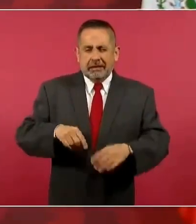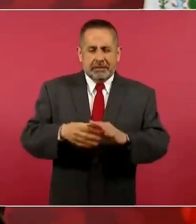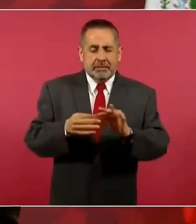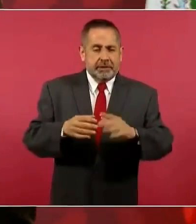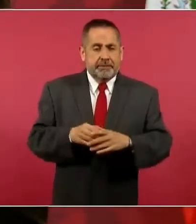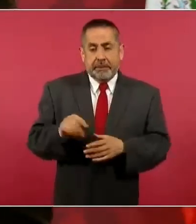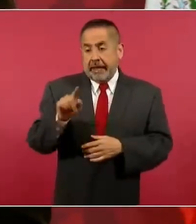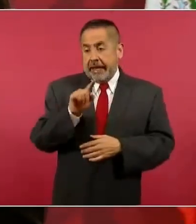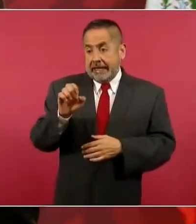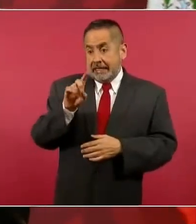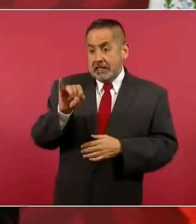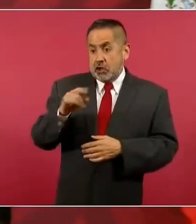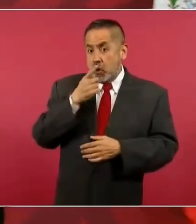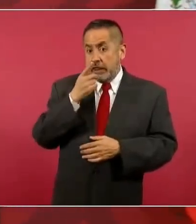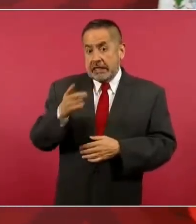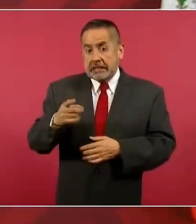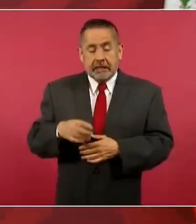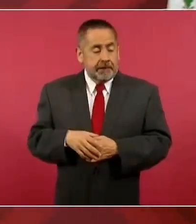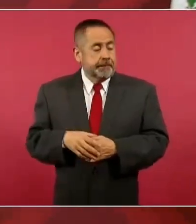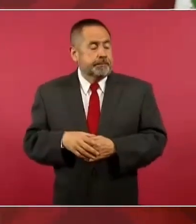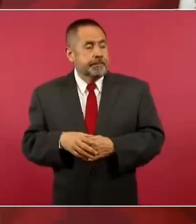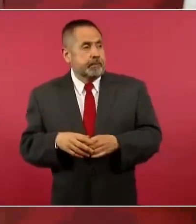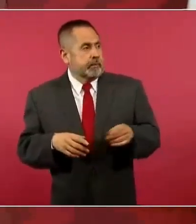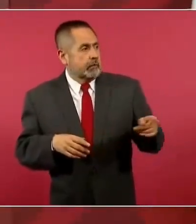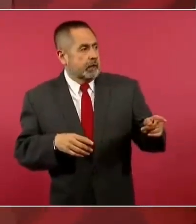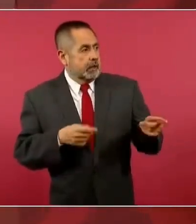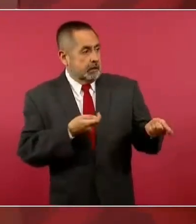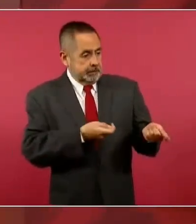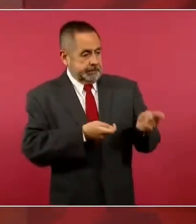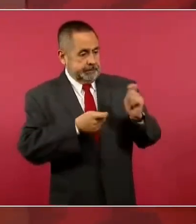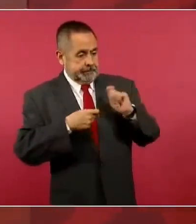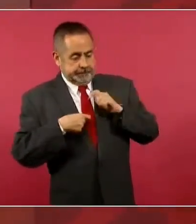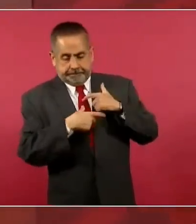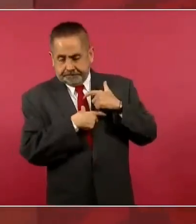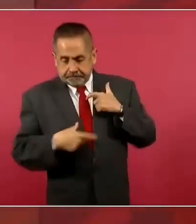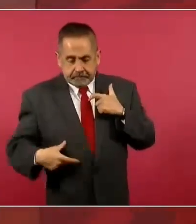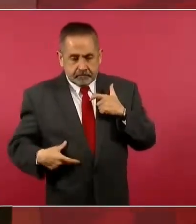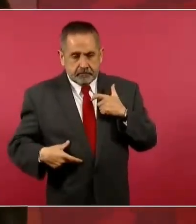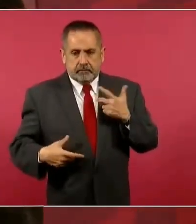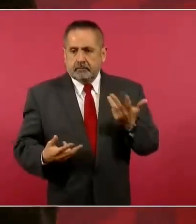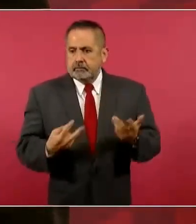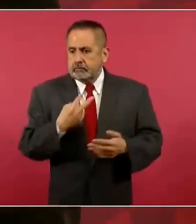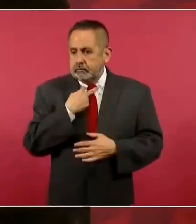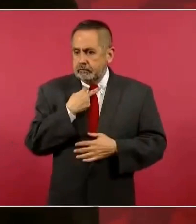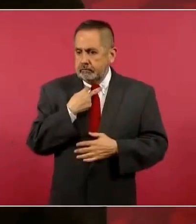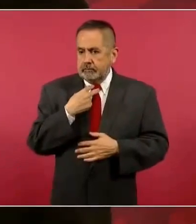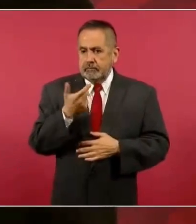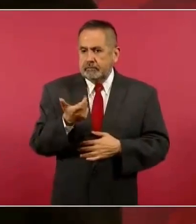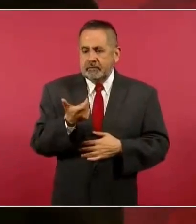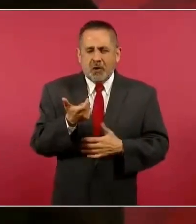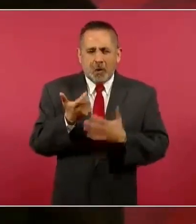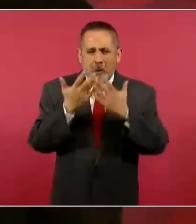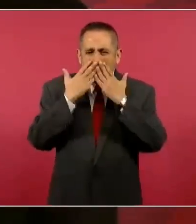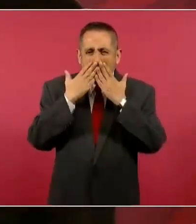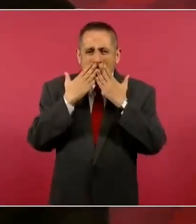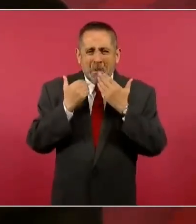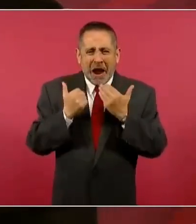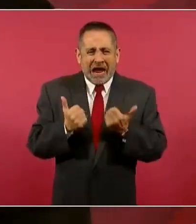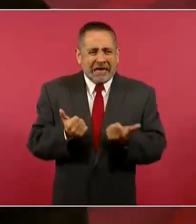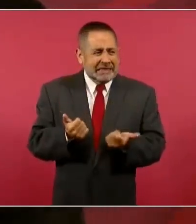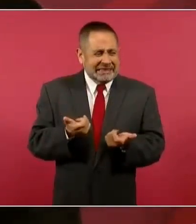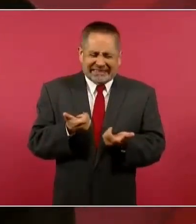Zedillo se queja de que Salinas le dejó la economía prendida de alfileres